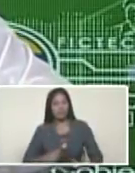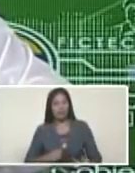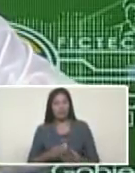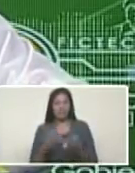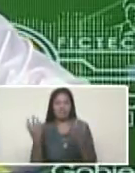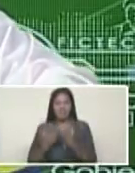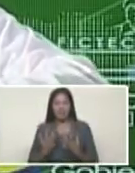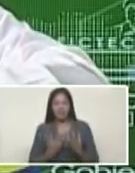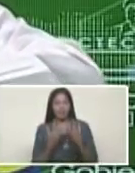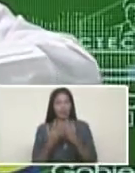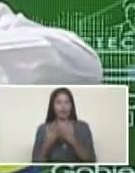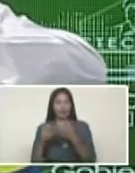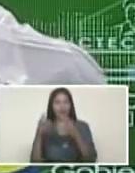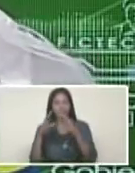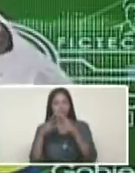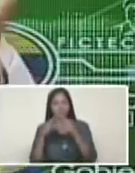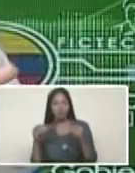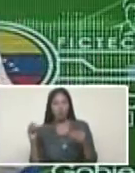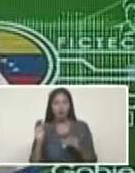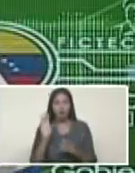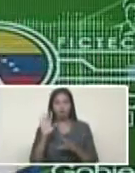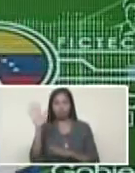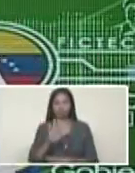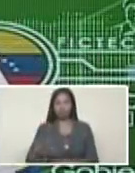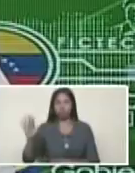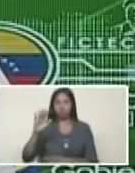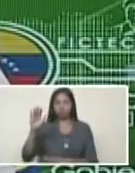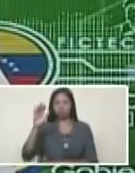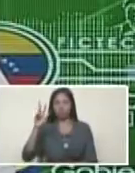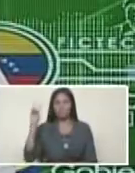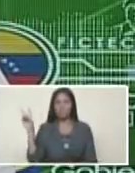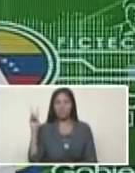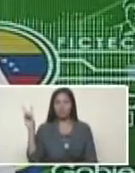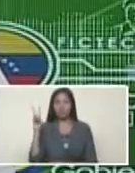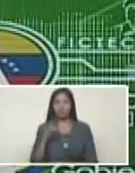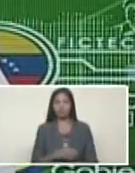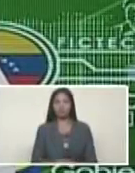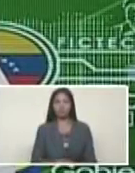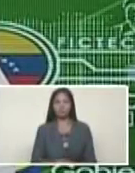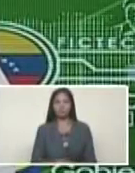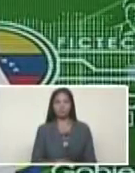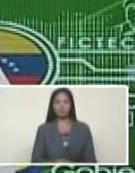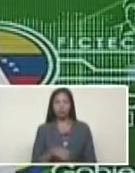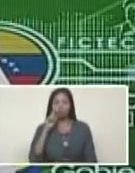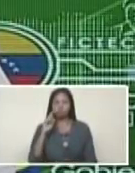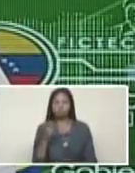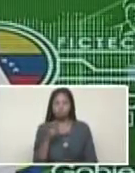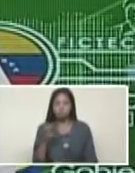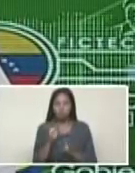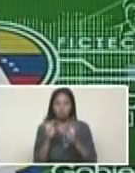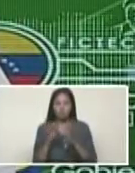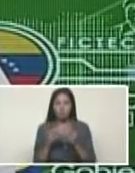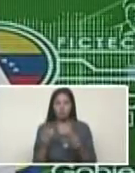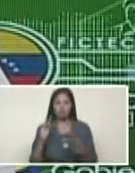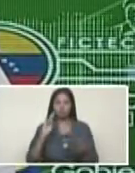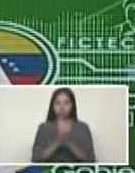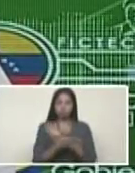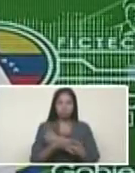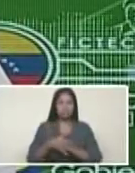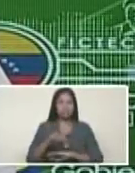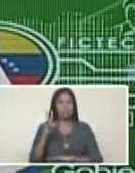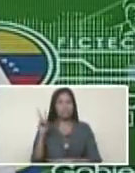la guerra contra un país entero para buscar destruir ese